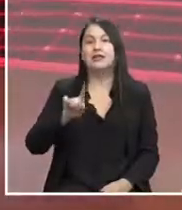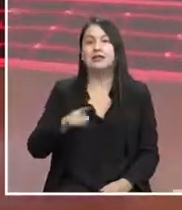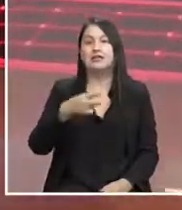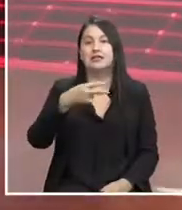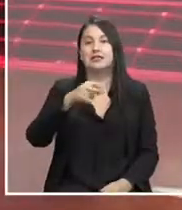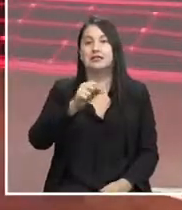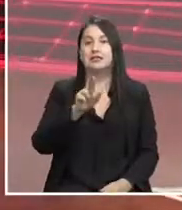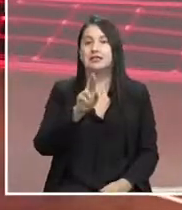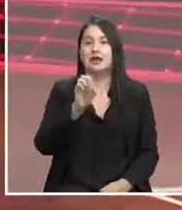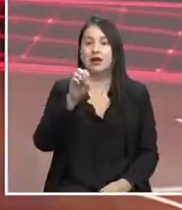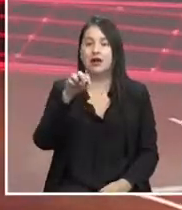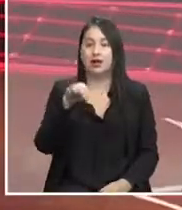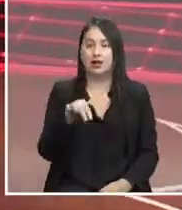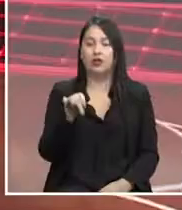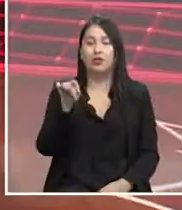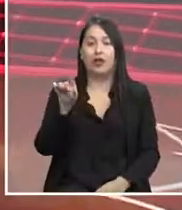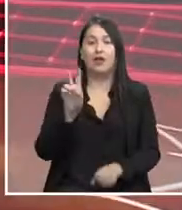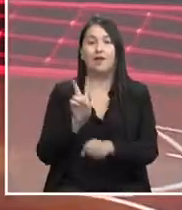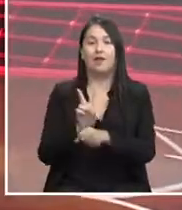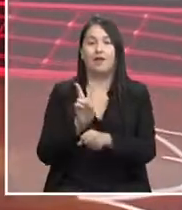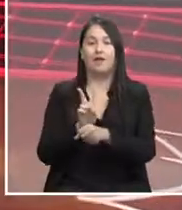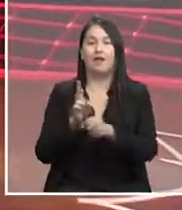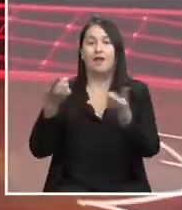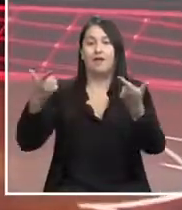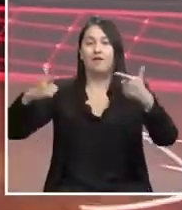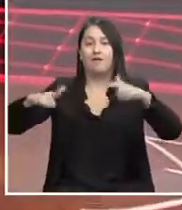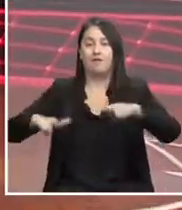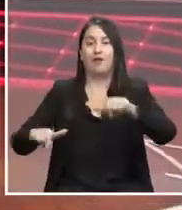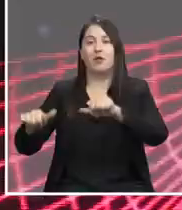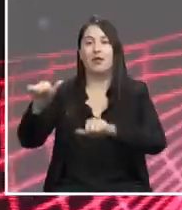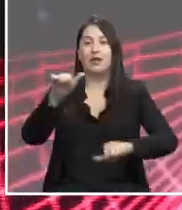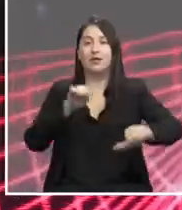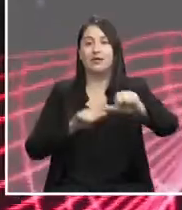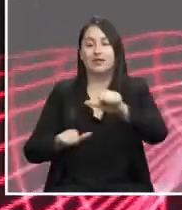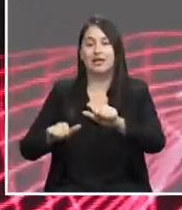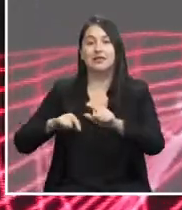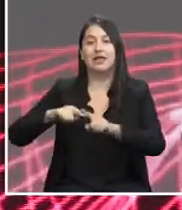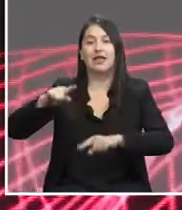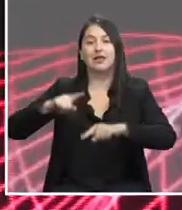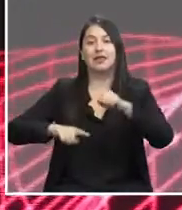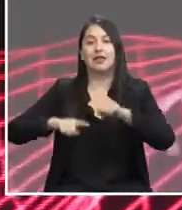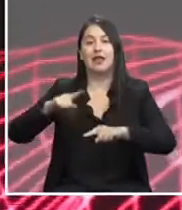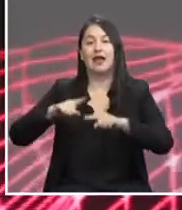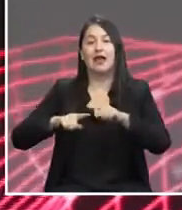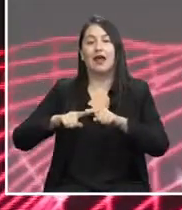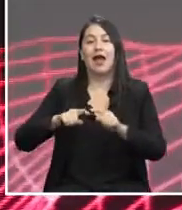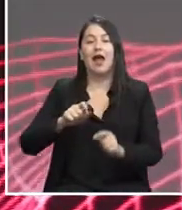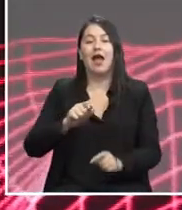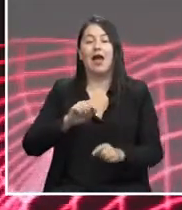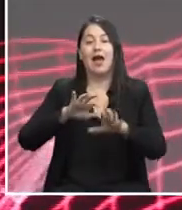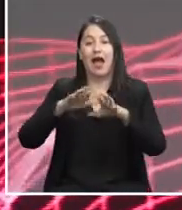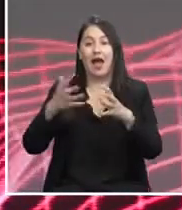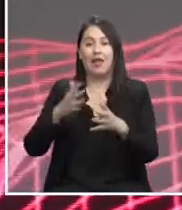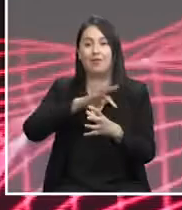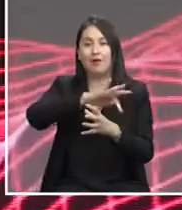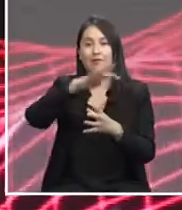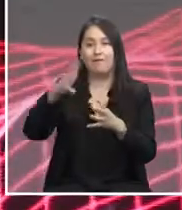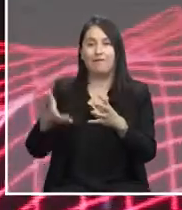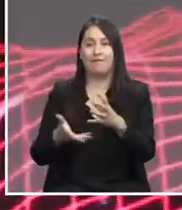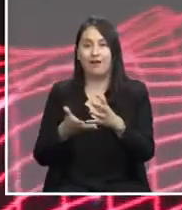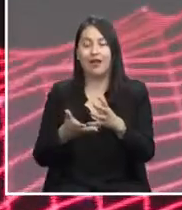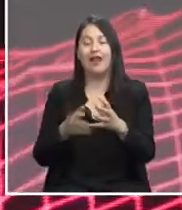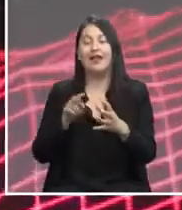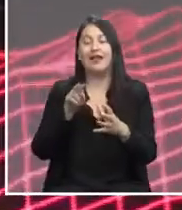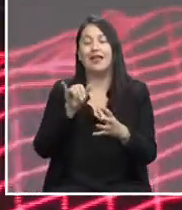Robinson. Ella es profesora de la Facultad de Ciencias de la Tierra, atmosféricas y de la vida de la Universidad